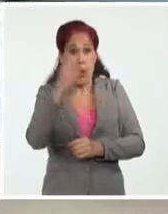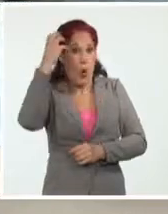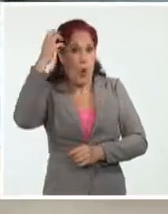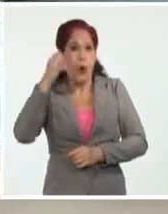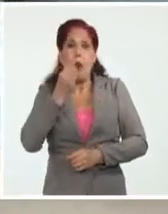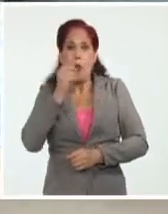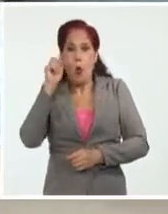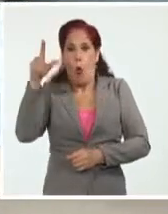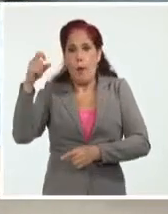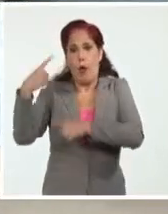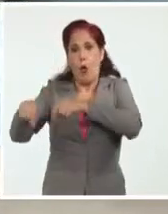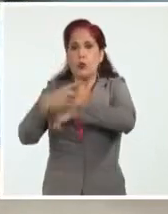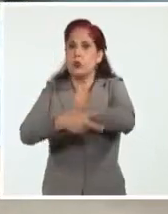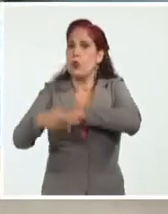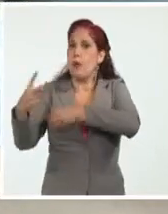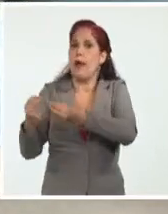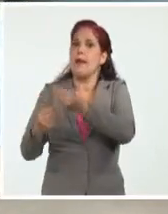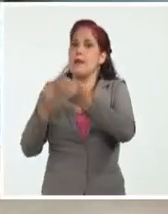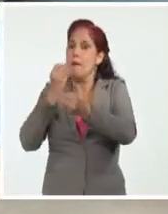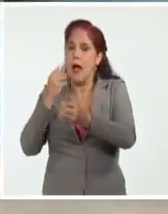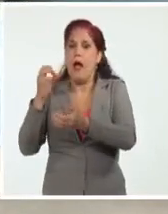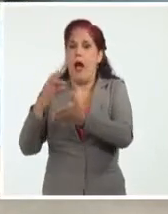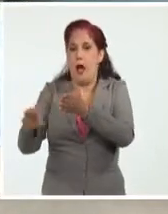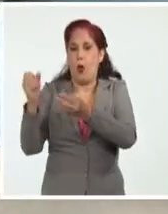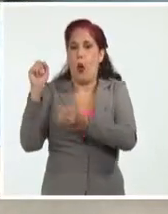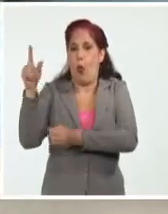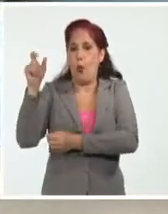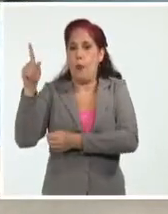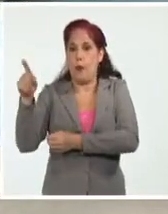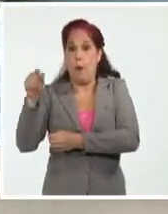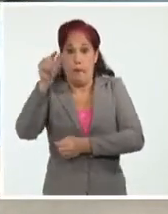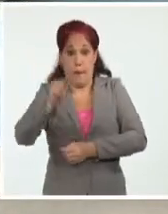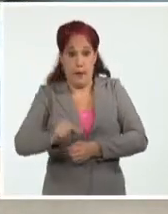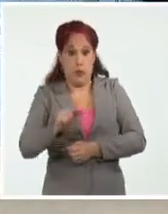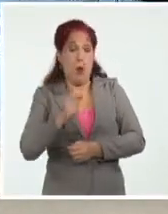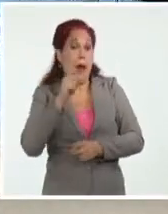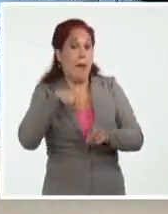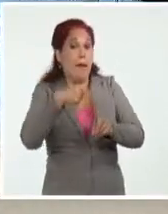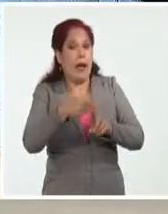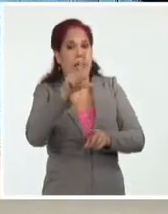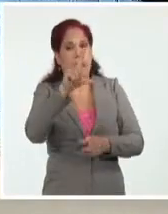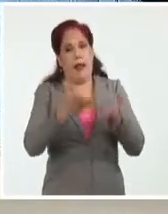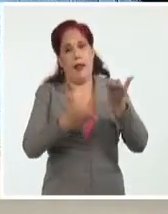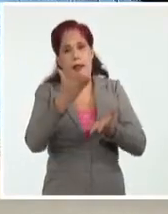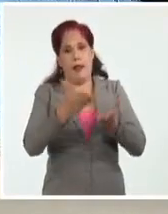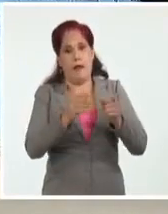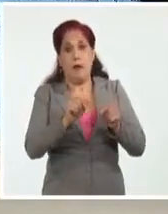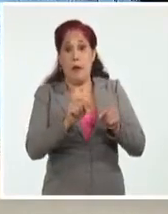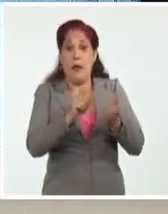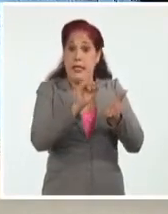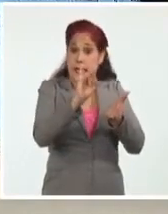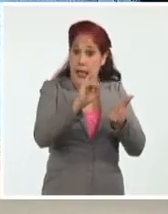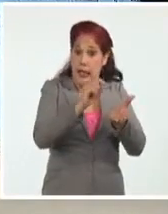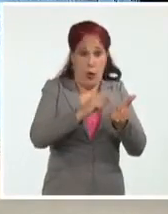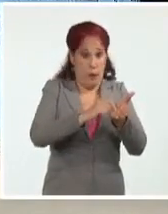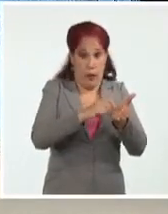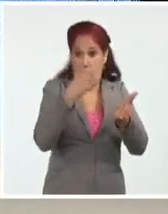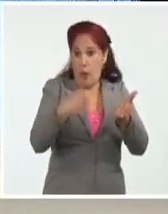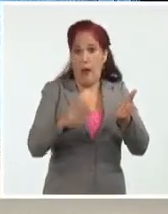libremente convertible, fue posible importar más arroz y cada consumidor del país recibirá 10 libras de arroz por la canasta familiar